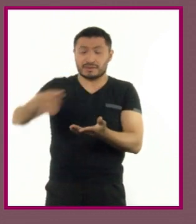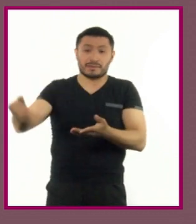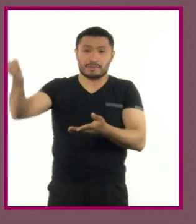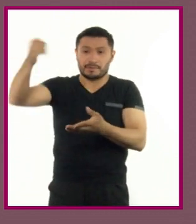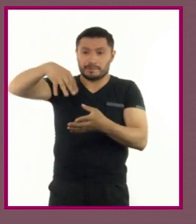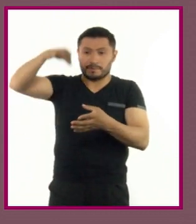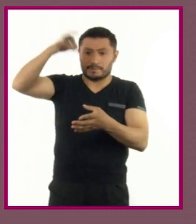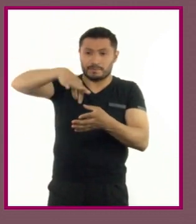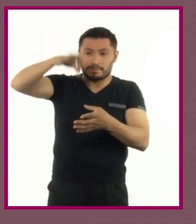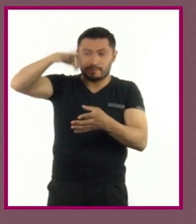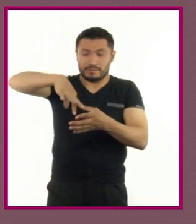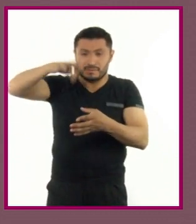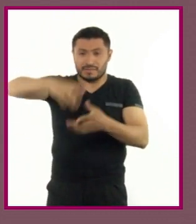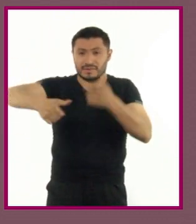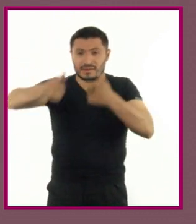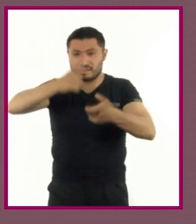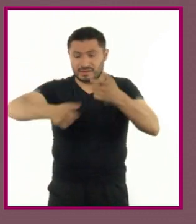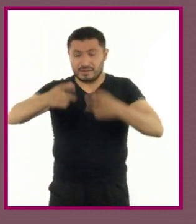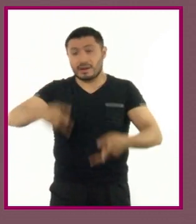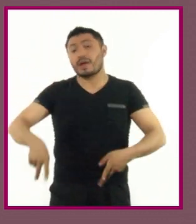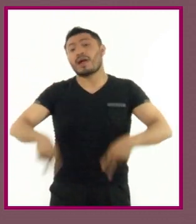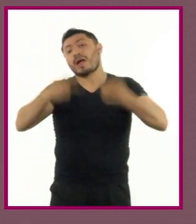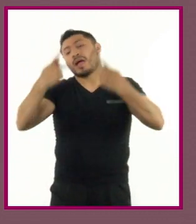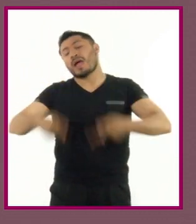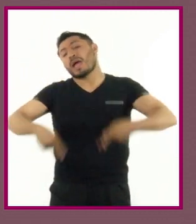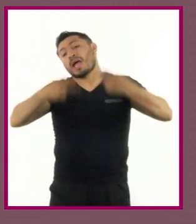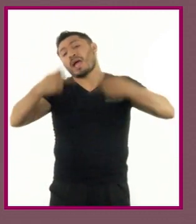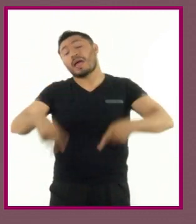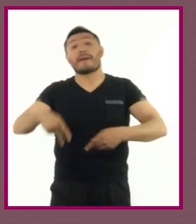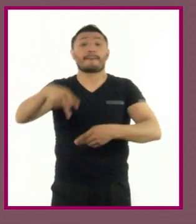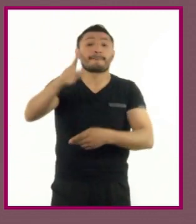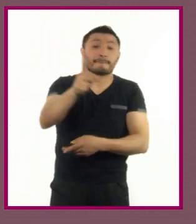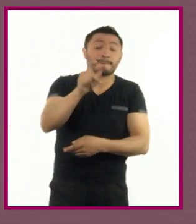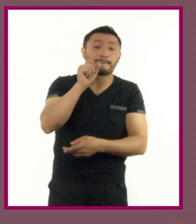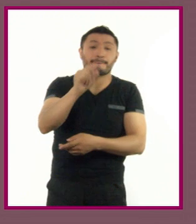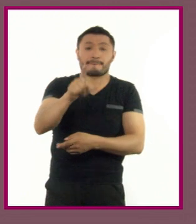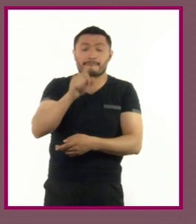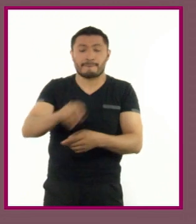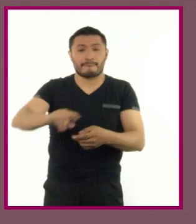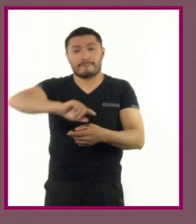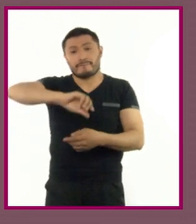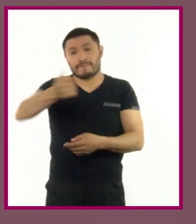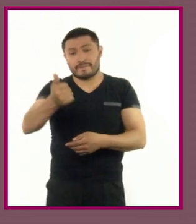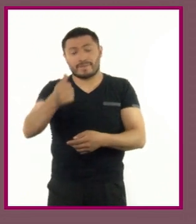inversiones, exportaciones, pero a la vez se está dando otro